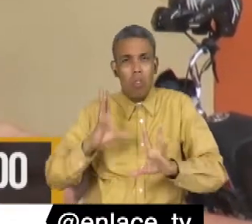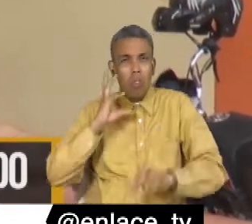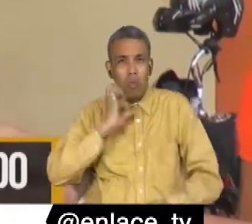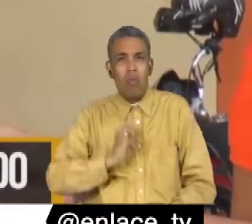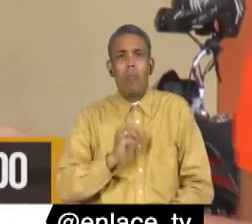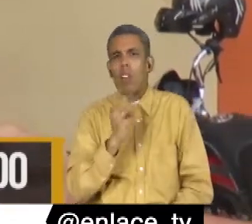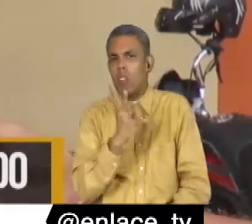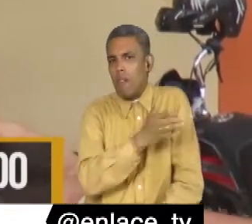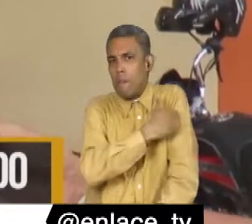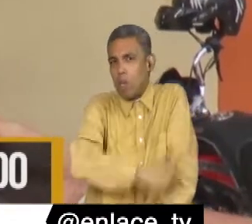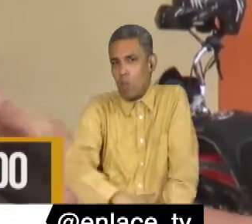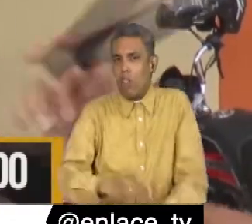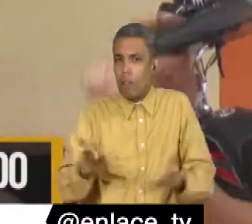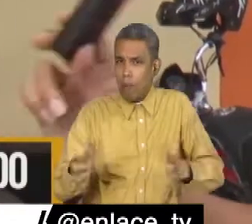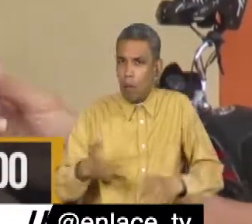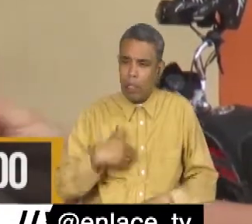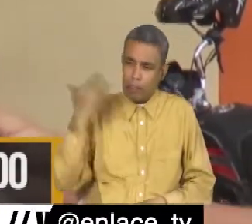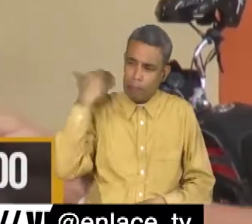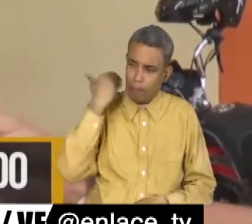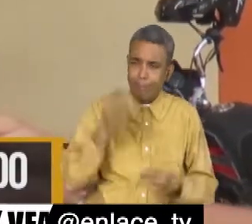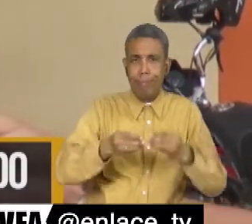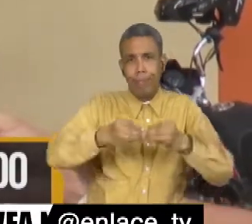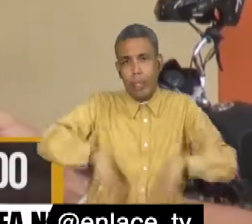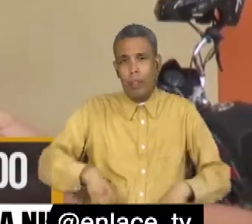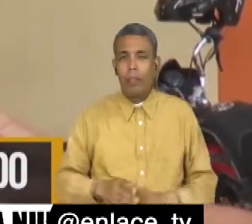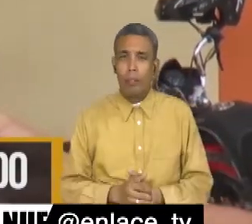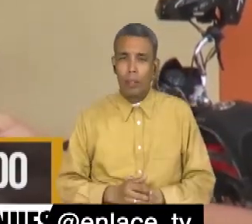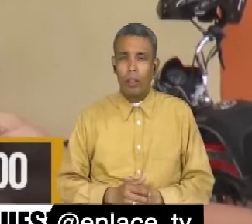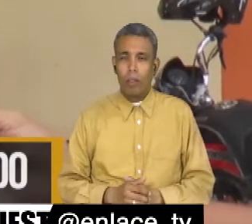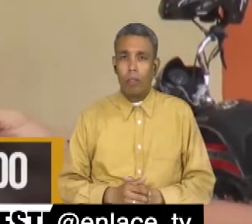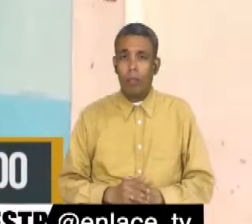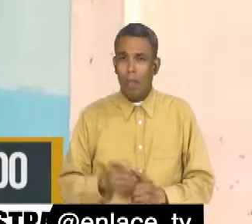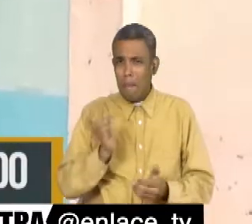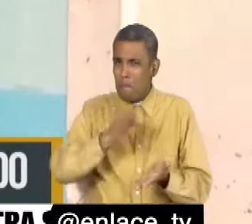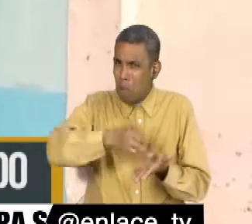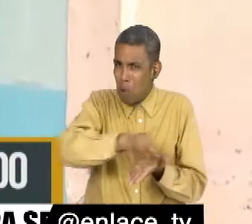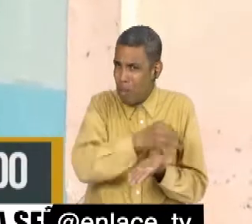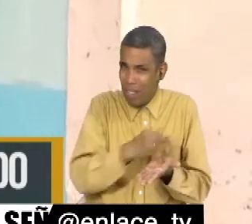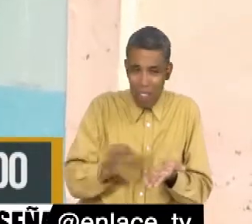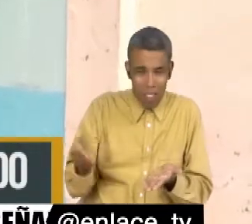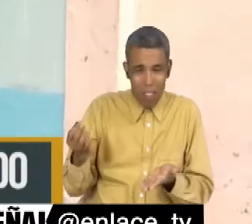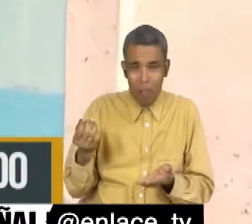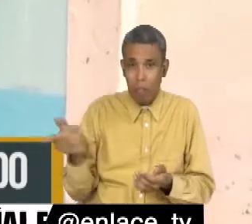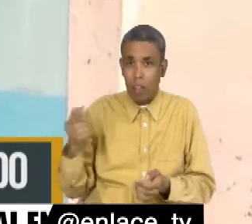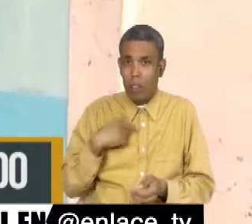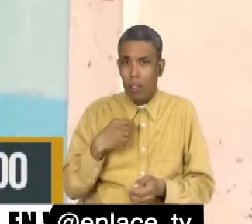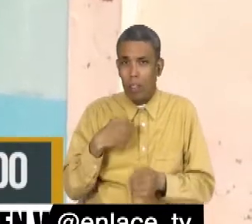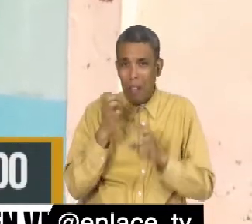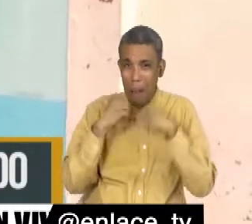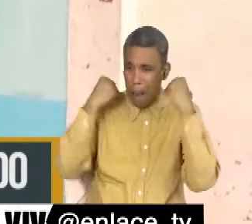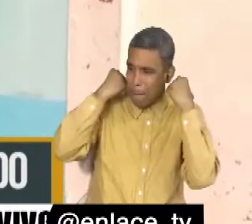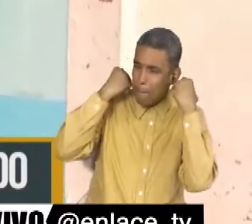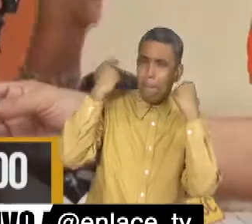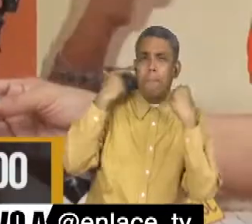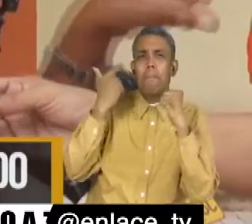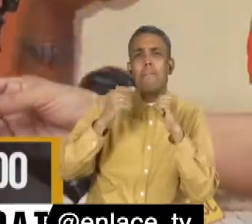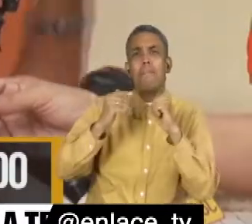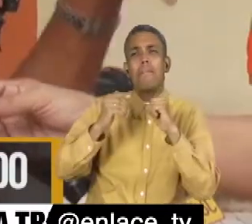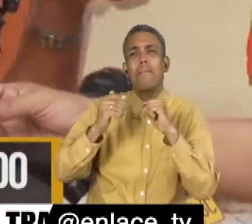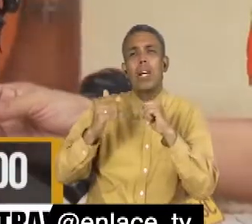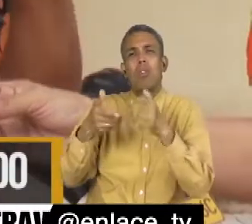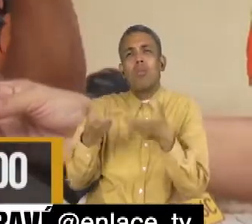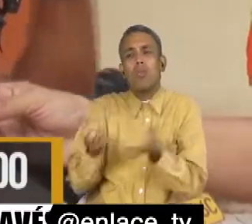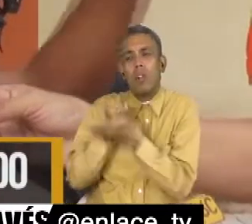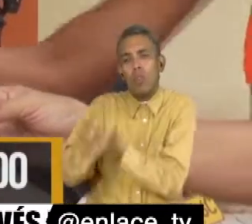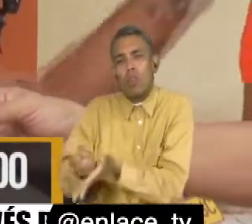3 millones de pesos. ¿Solo dinero? Sí, dinero y moneda y todo. La víctima, después del robo, fue auxiliada por los vecinos. Ellos